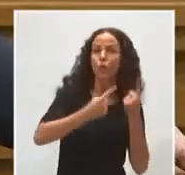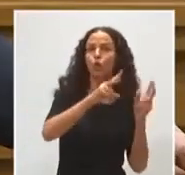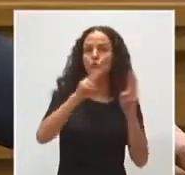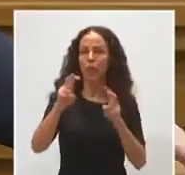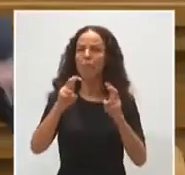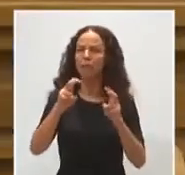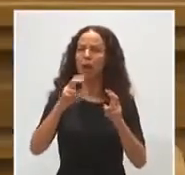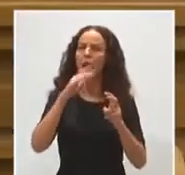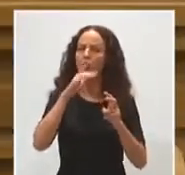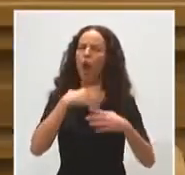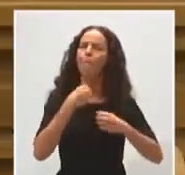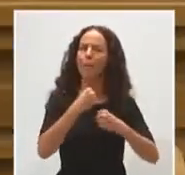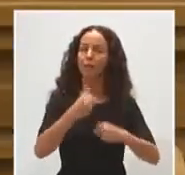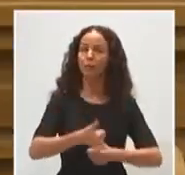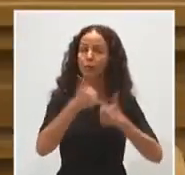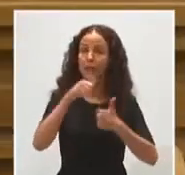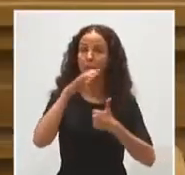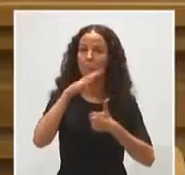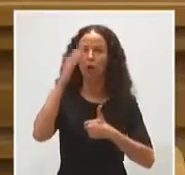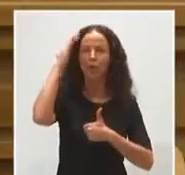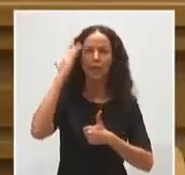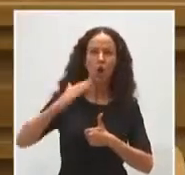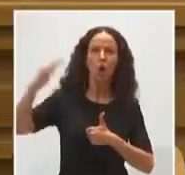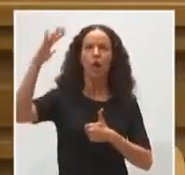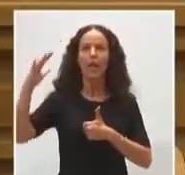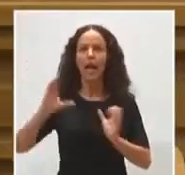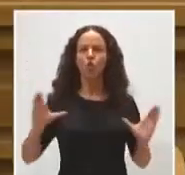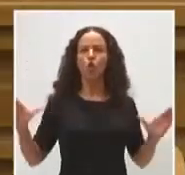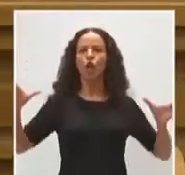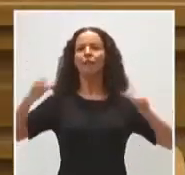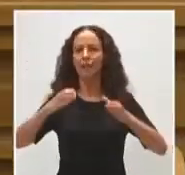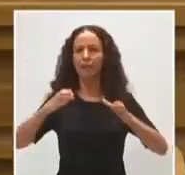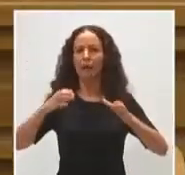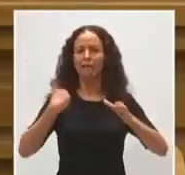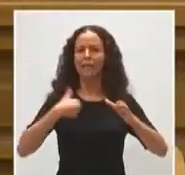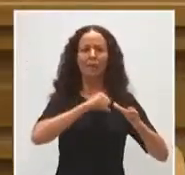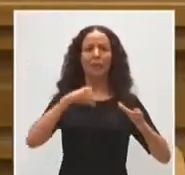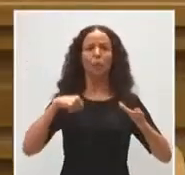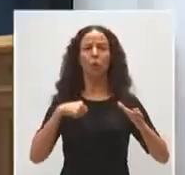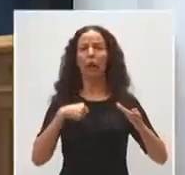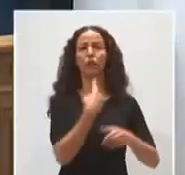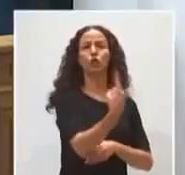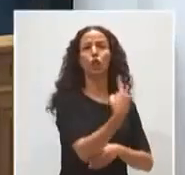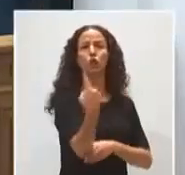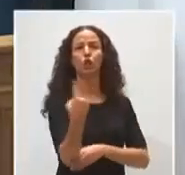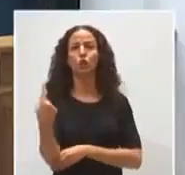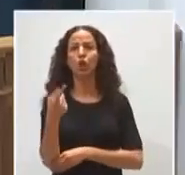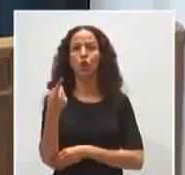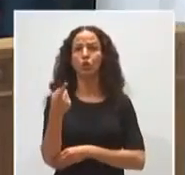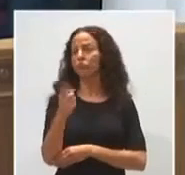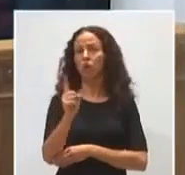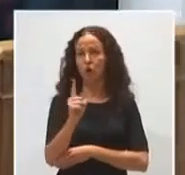desde el punto de vista de la ideología colectiva en españa más allá de las ideologías particulares como es un sistema público